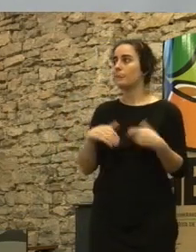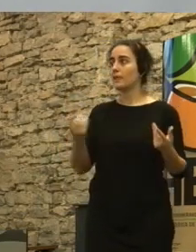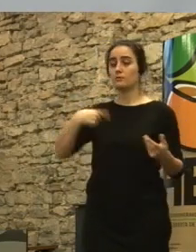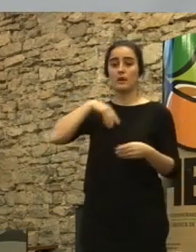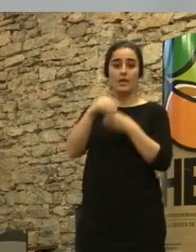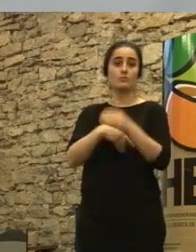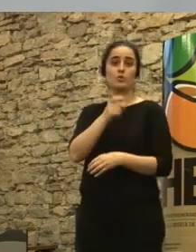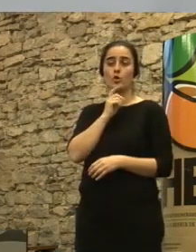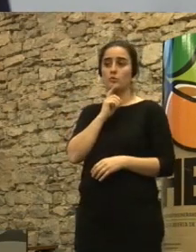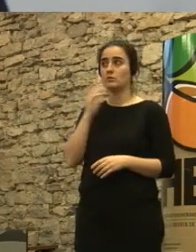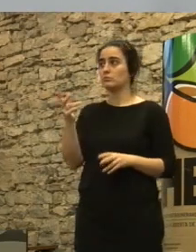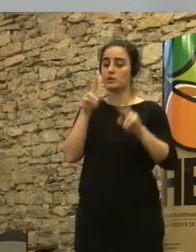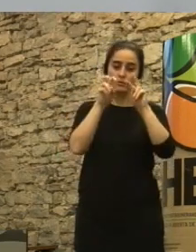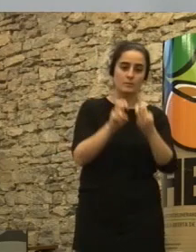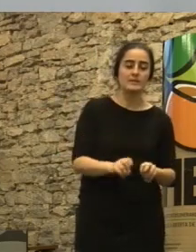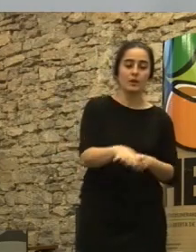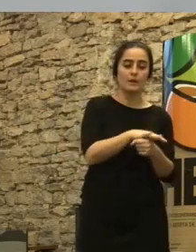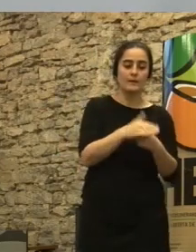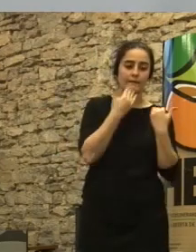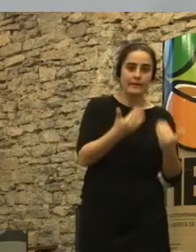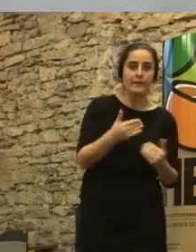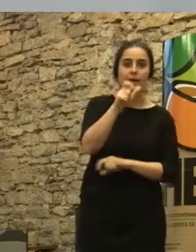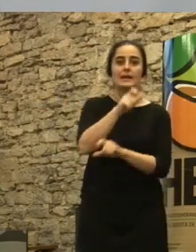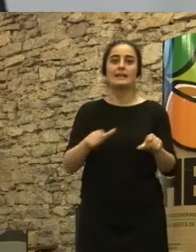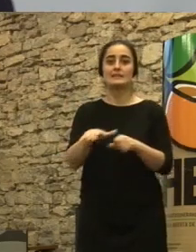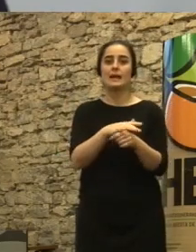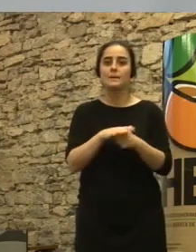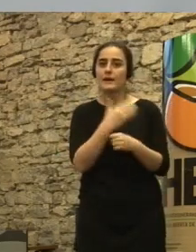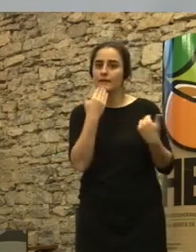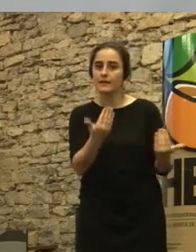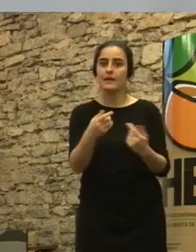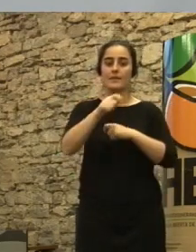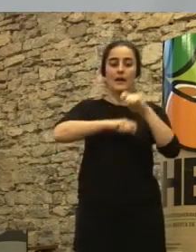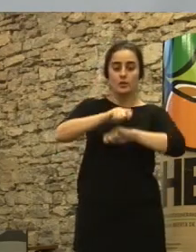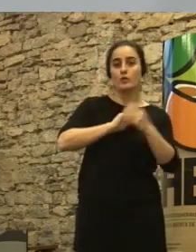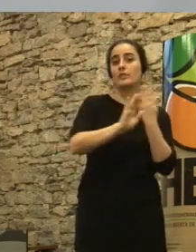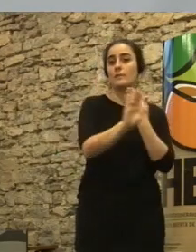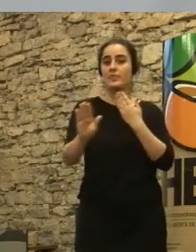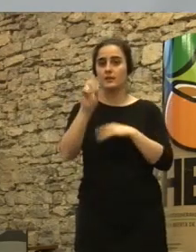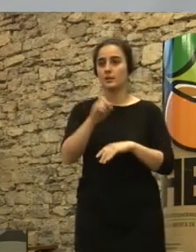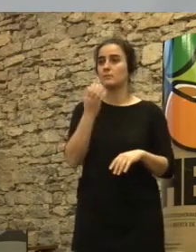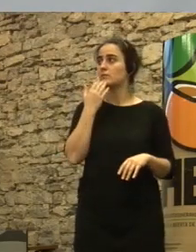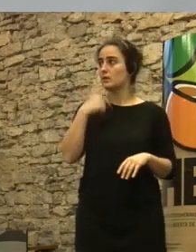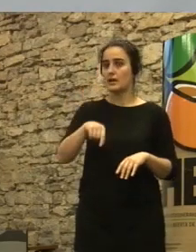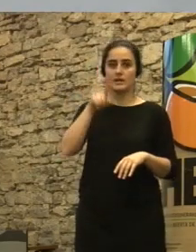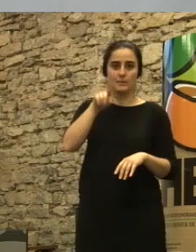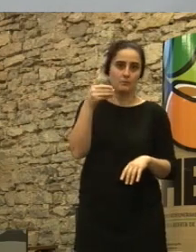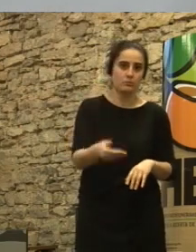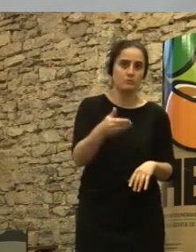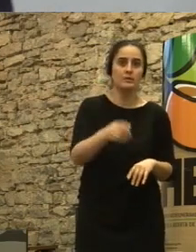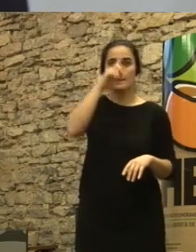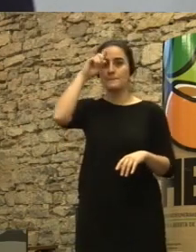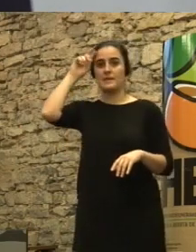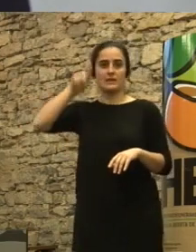hacemos eso? Pues nada, a través de investigadores de barrio, gente de las asociaciones de vecinos, que aquí serán seguramente importantísimas, en Madrid